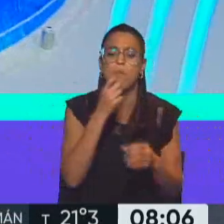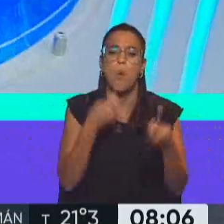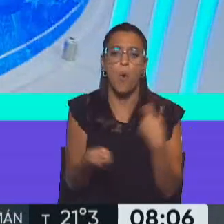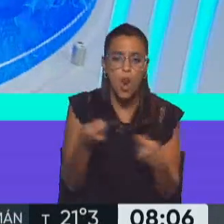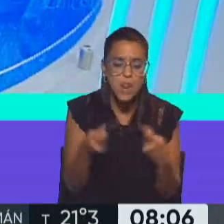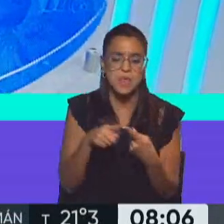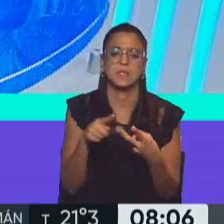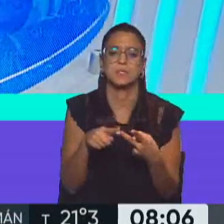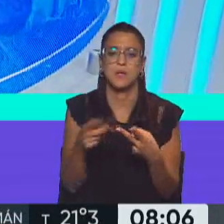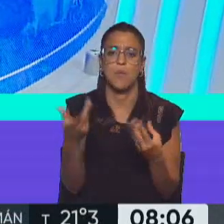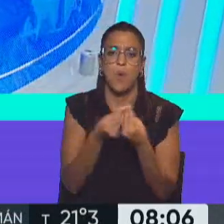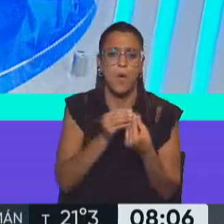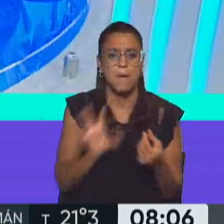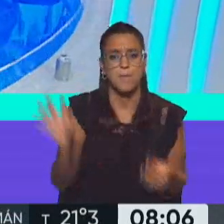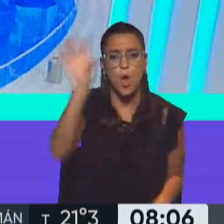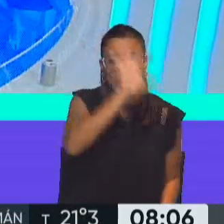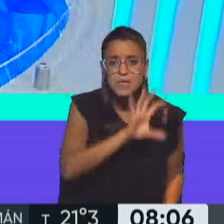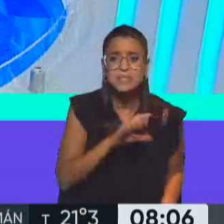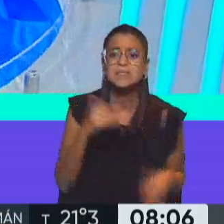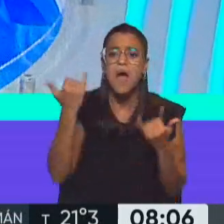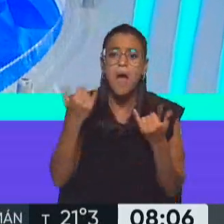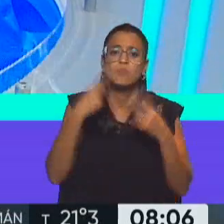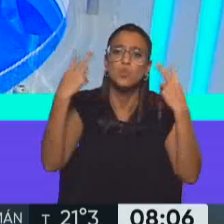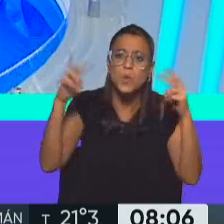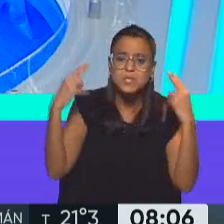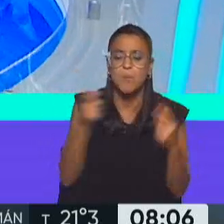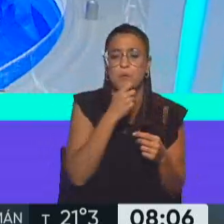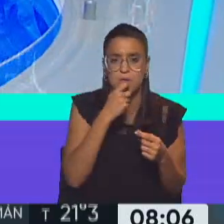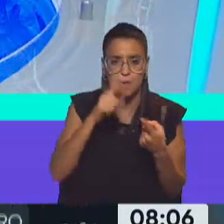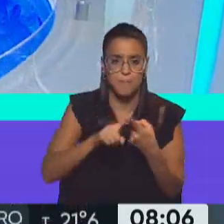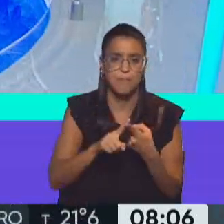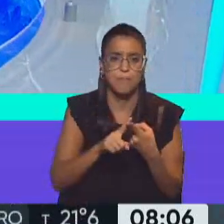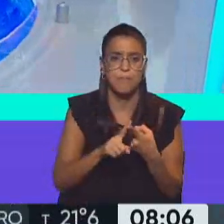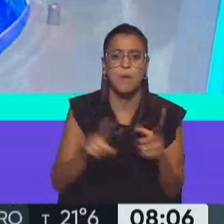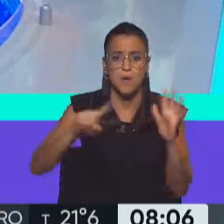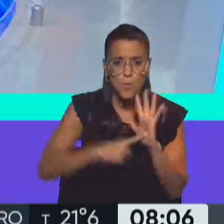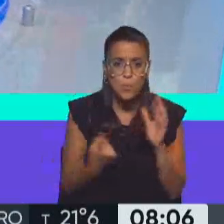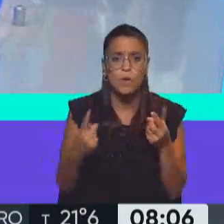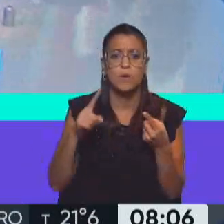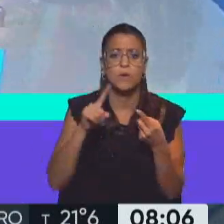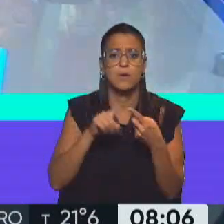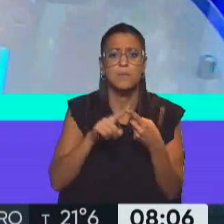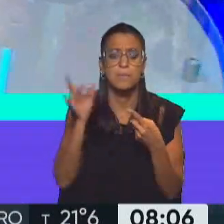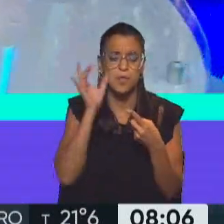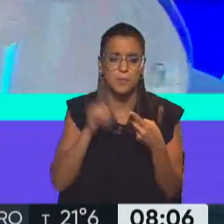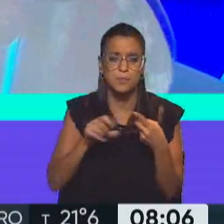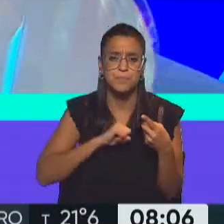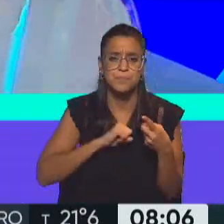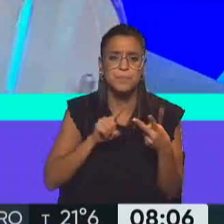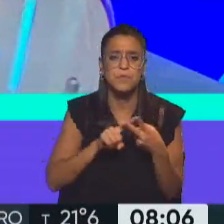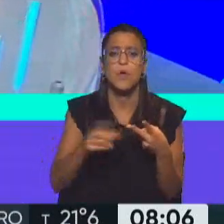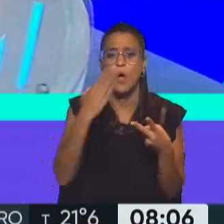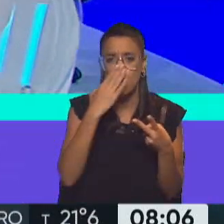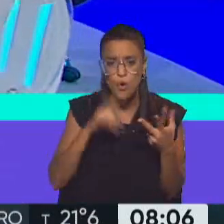boliches. En muchas provincias que tienen una gran afluencia turística. Ejemplo, provincia de Buenos Aires, provincia